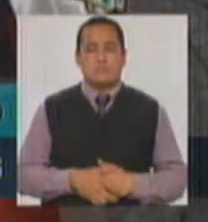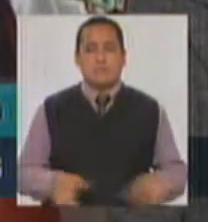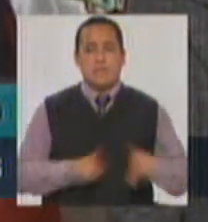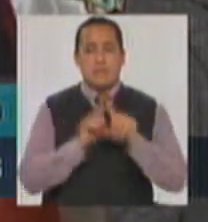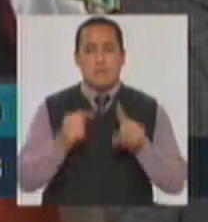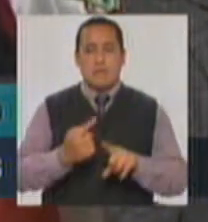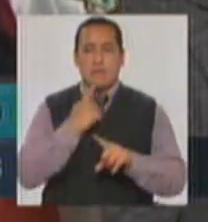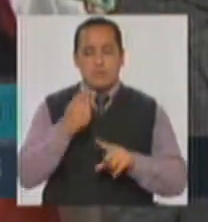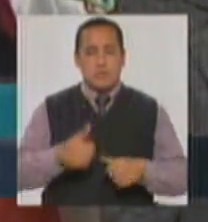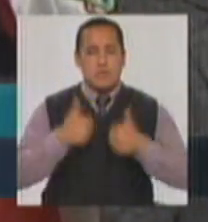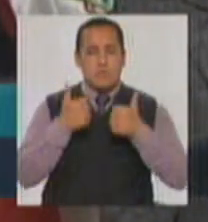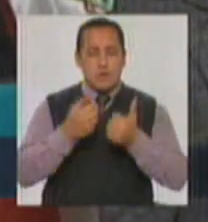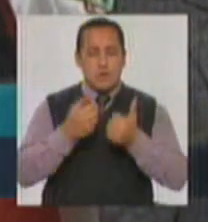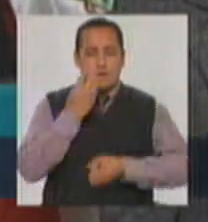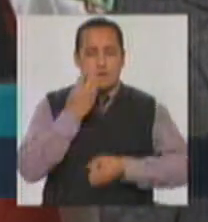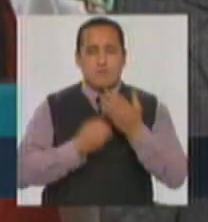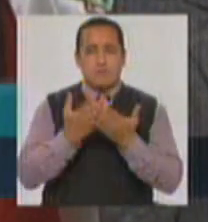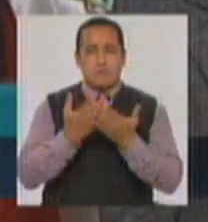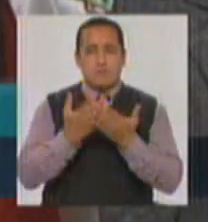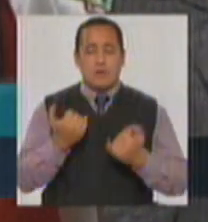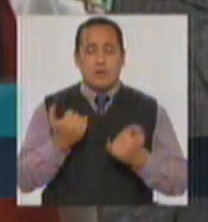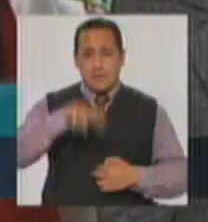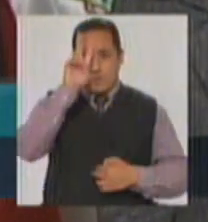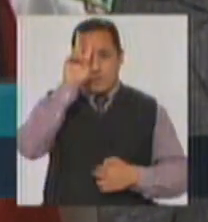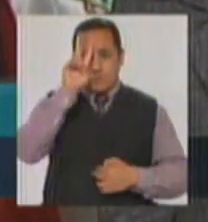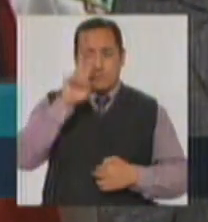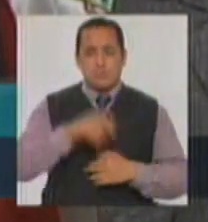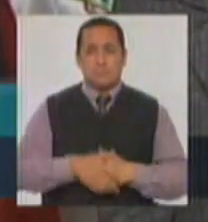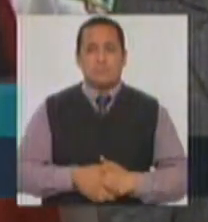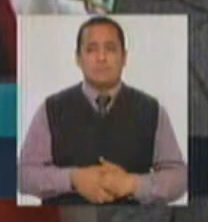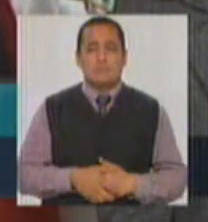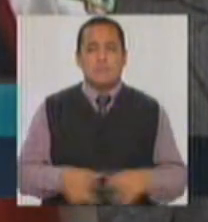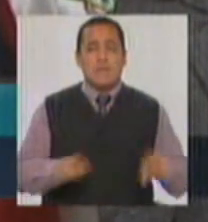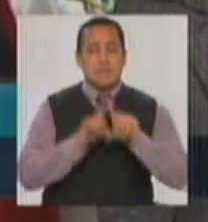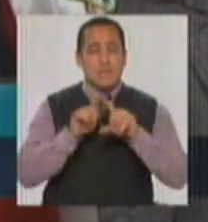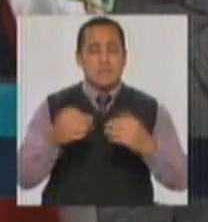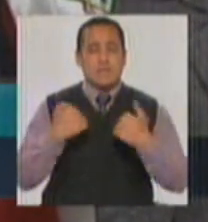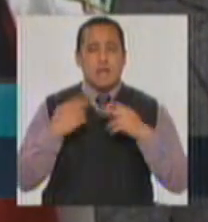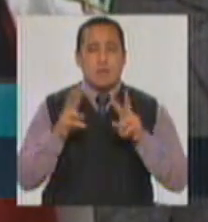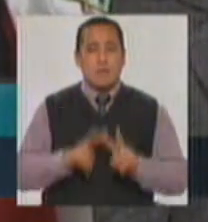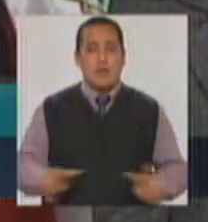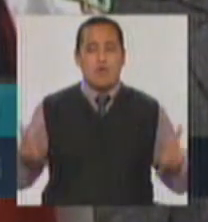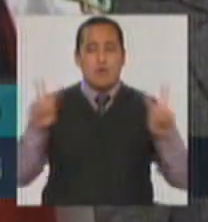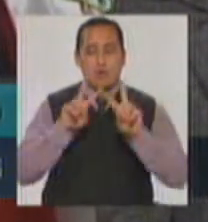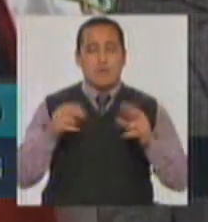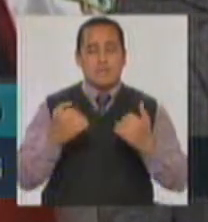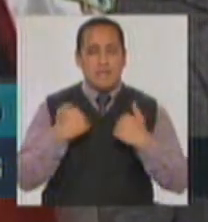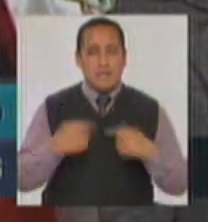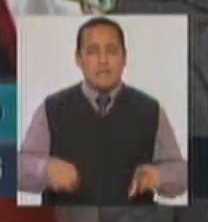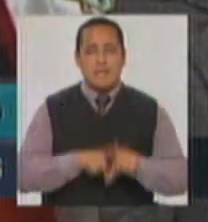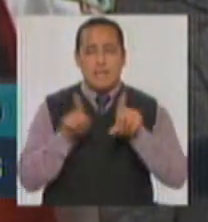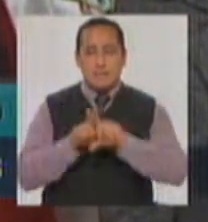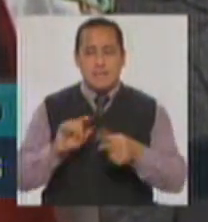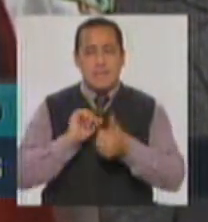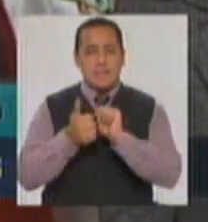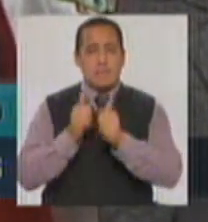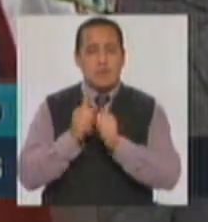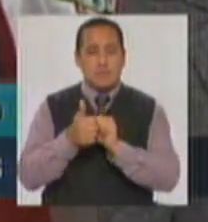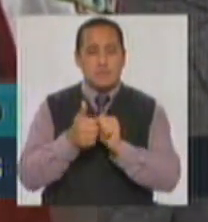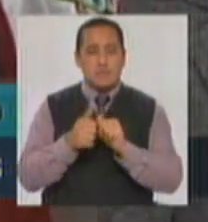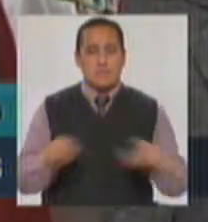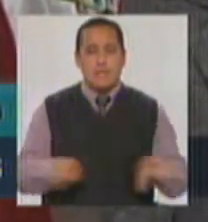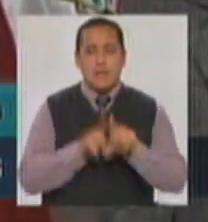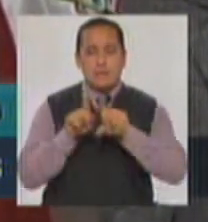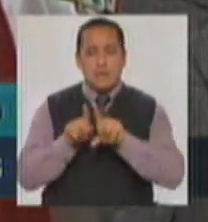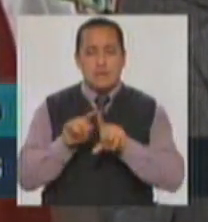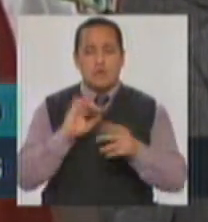es una muy buena noticia que el Perú se ponga en valor también en el campo del deporte